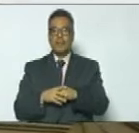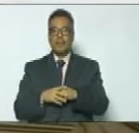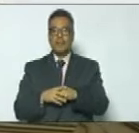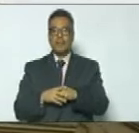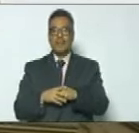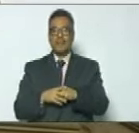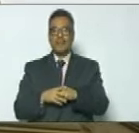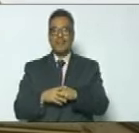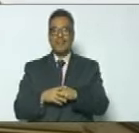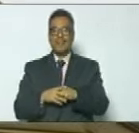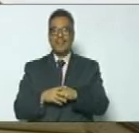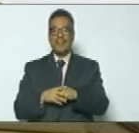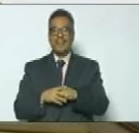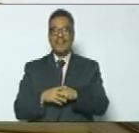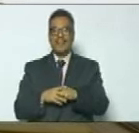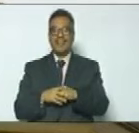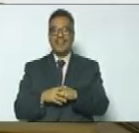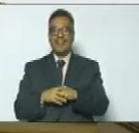No vale.